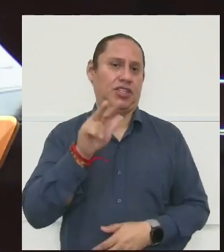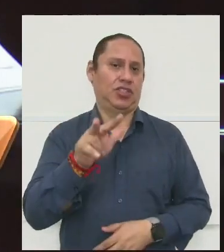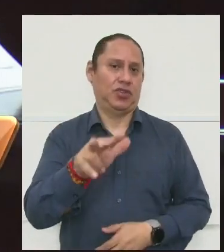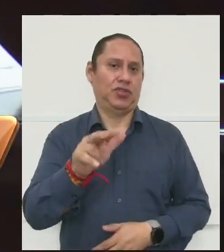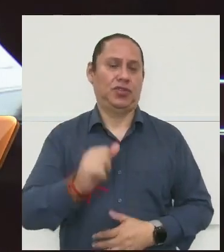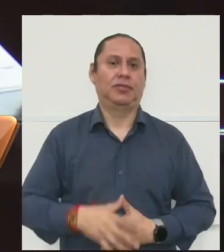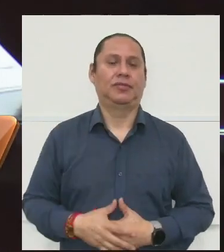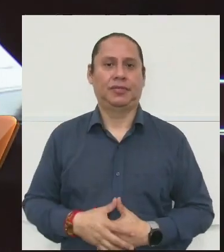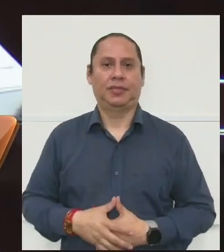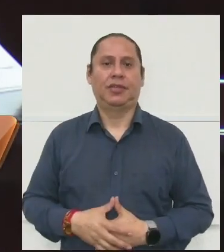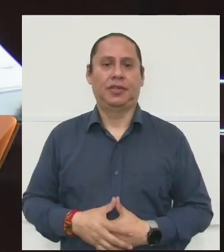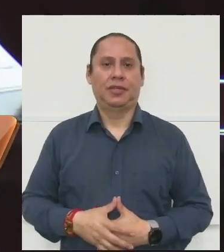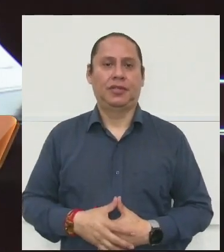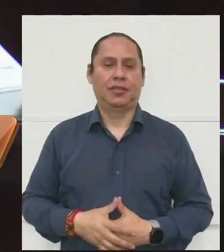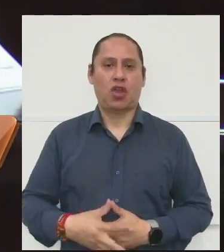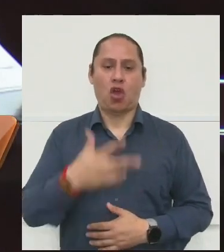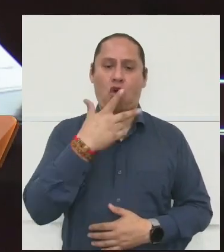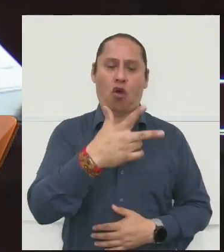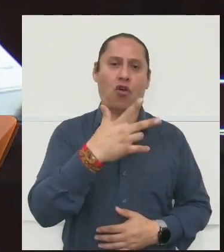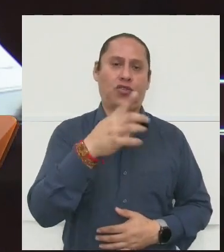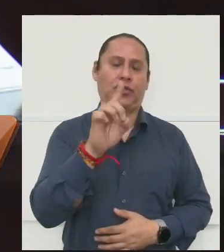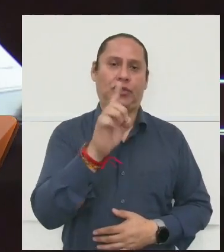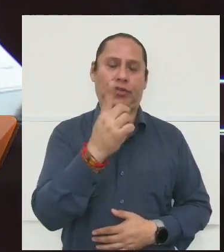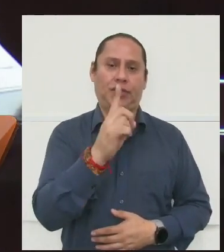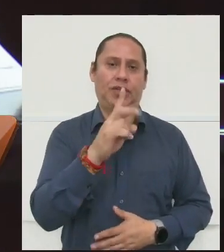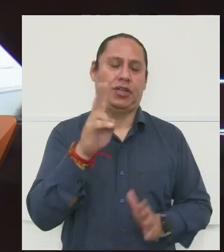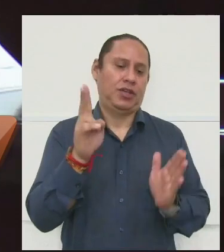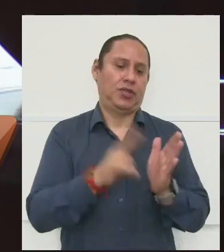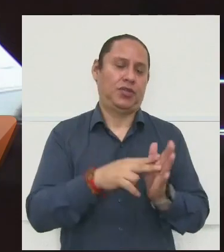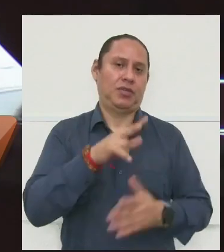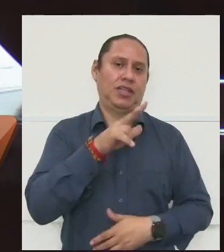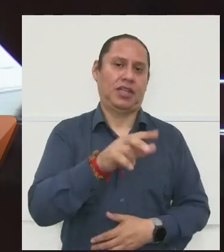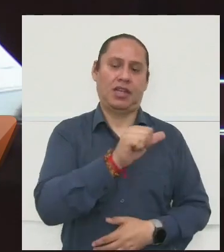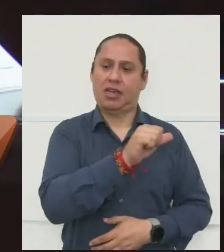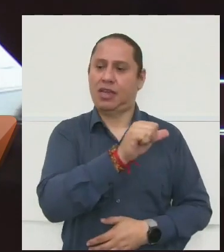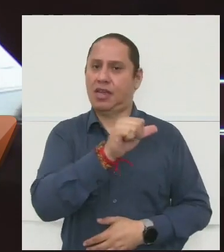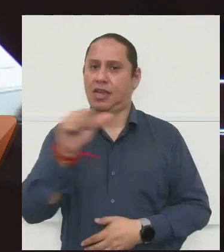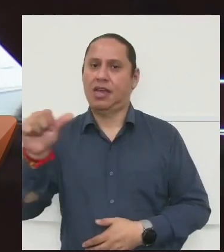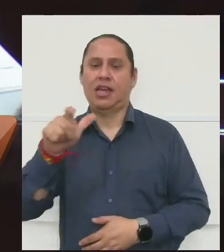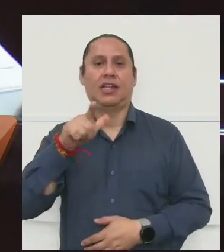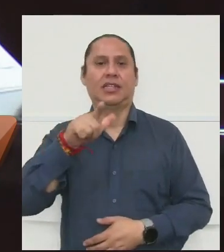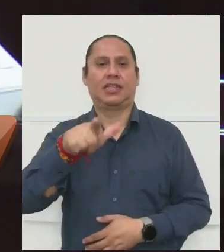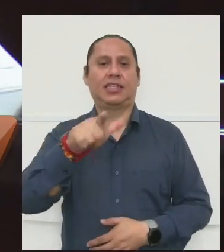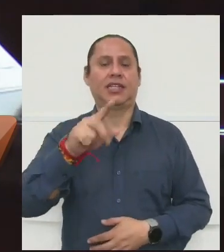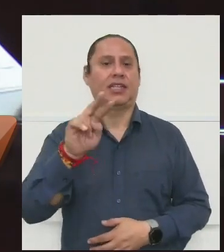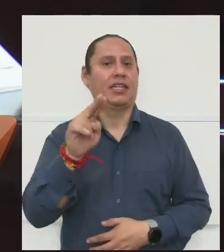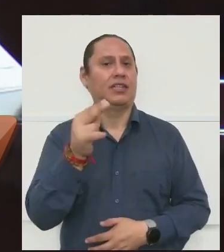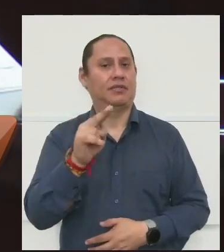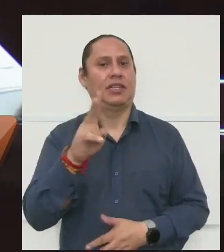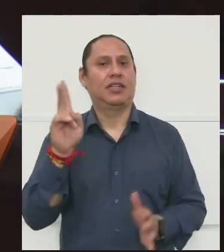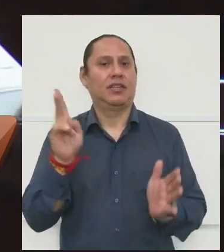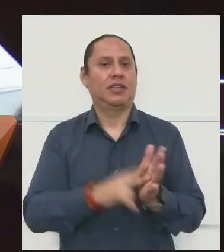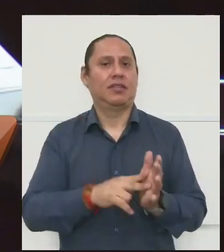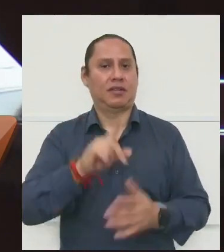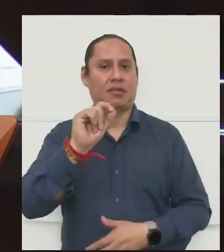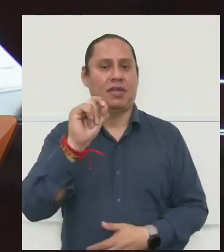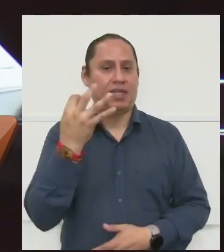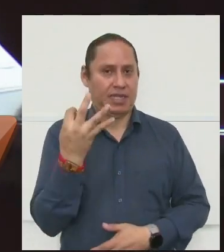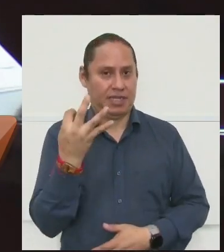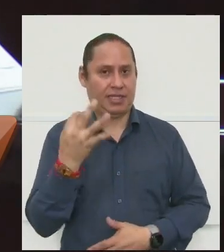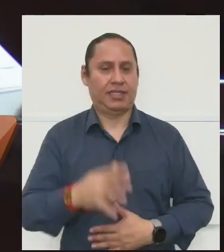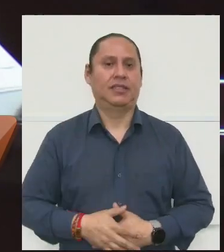2018 del 8 de diciembre del 2000 18 al 17 de noviembre del